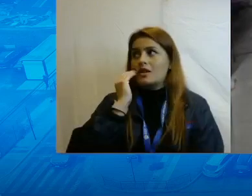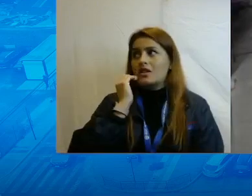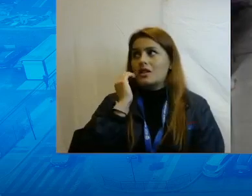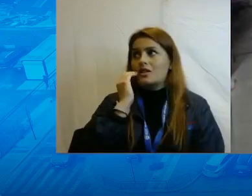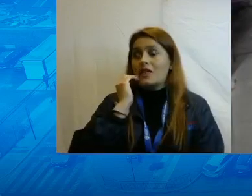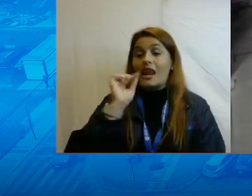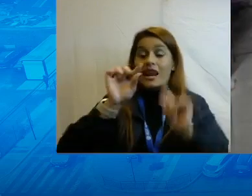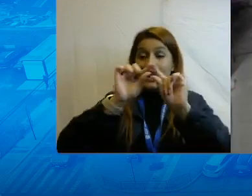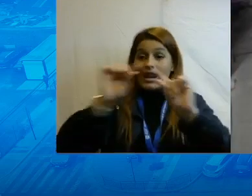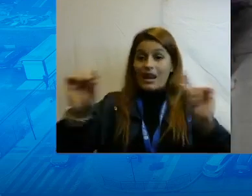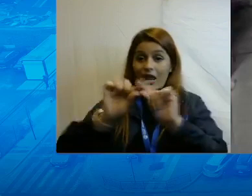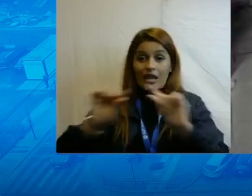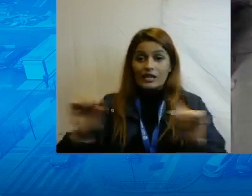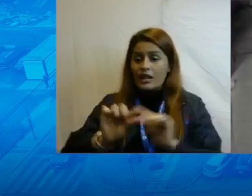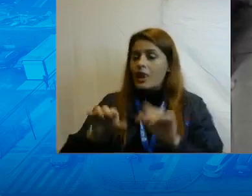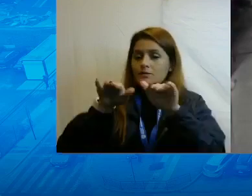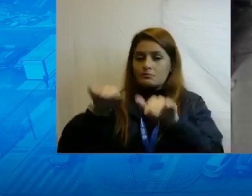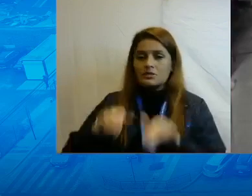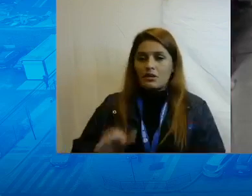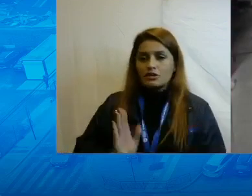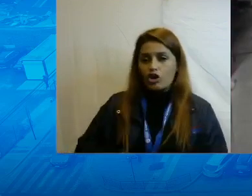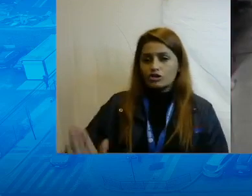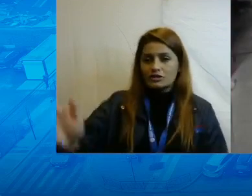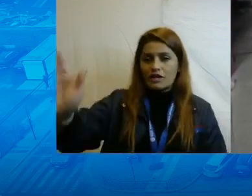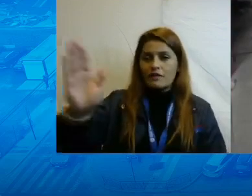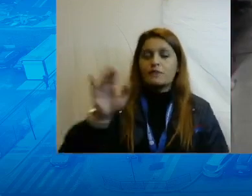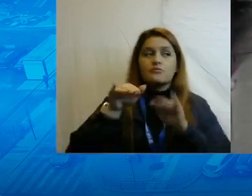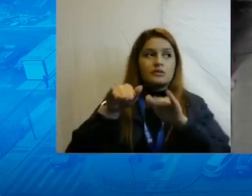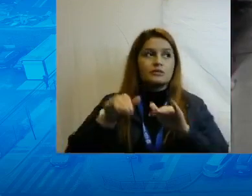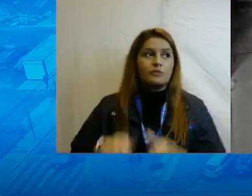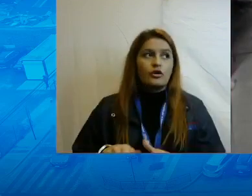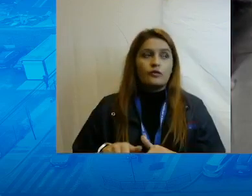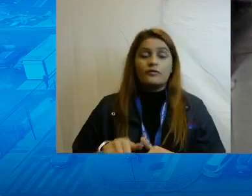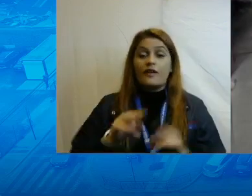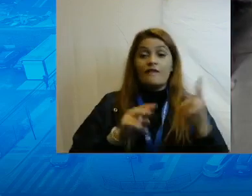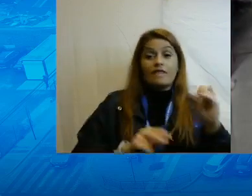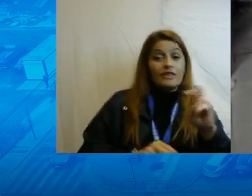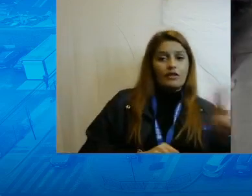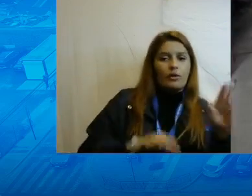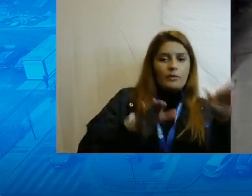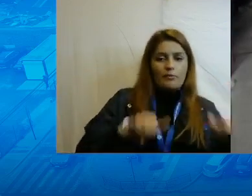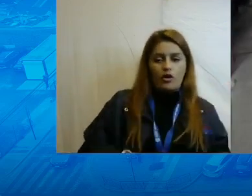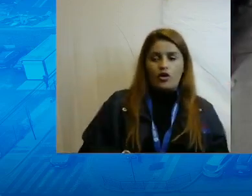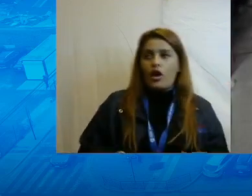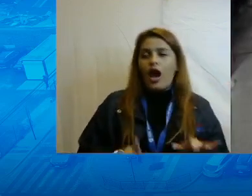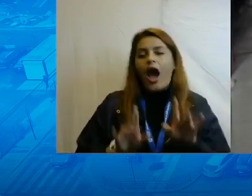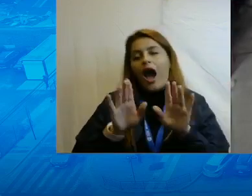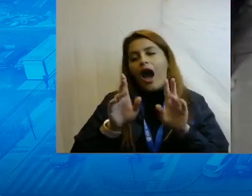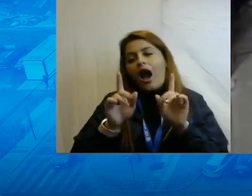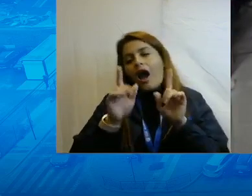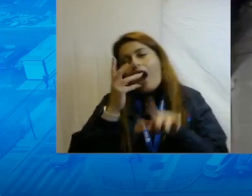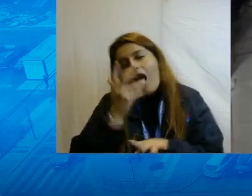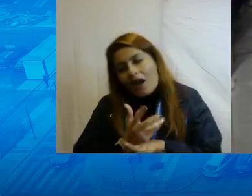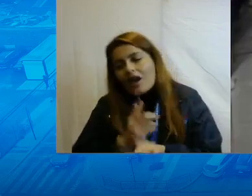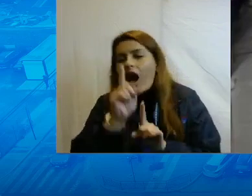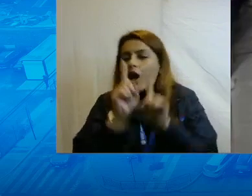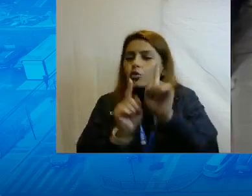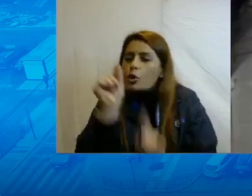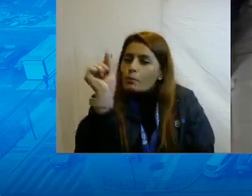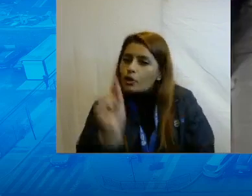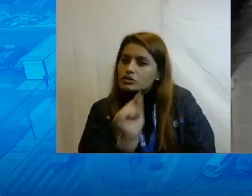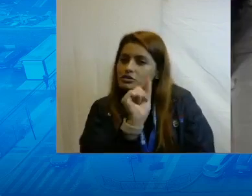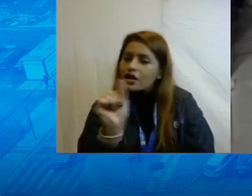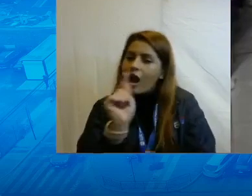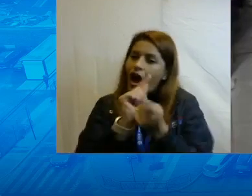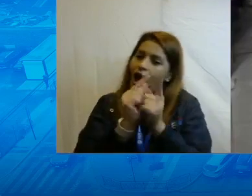Las líneas se conservan tal como 2022. Hay pequeños ajustes de porcentaje